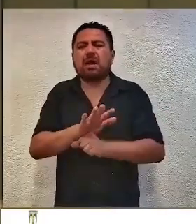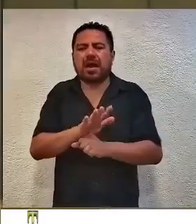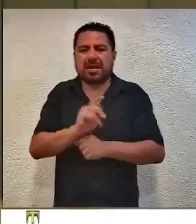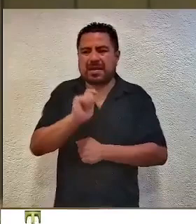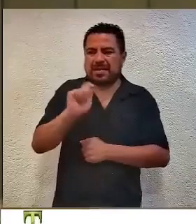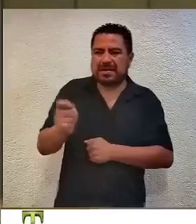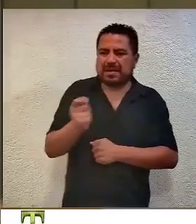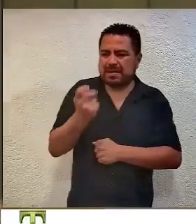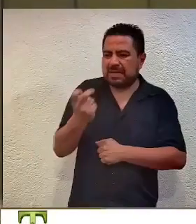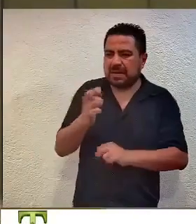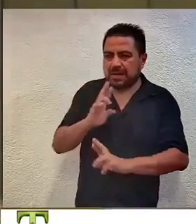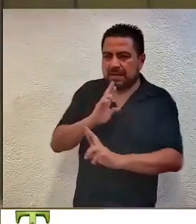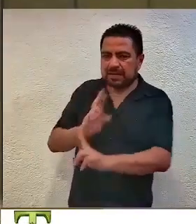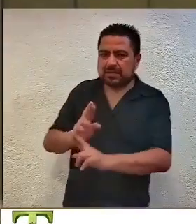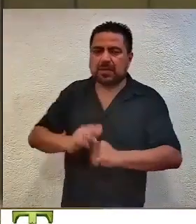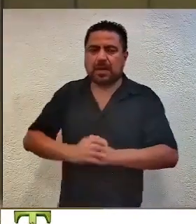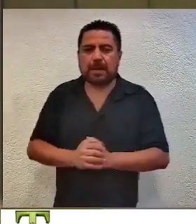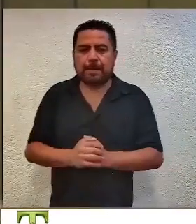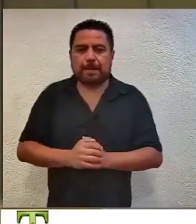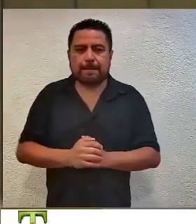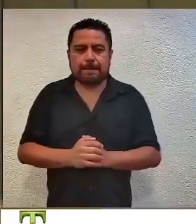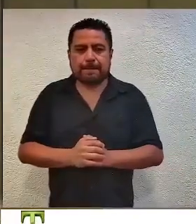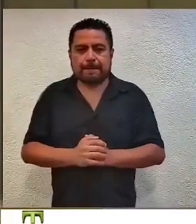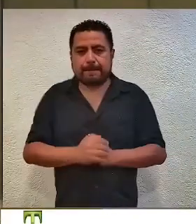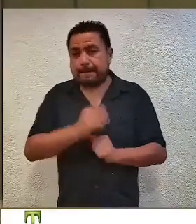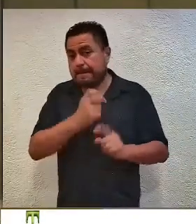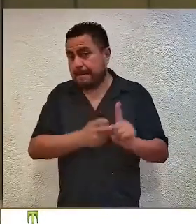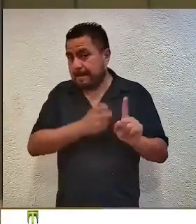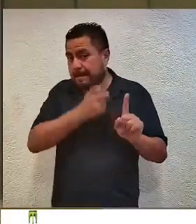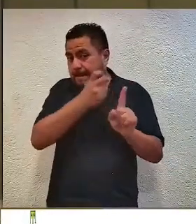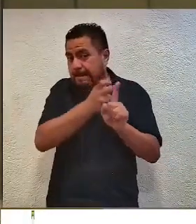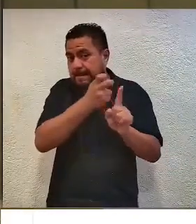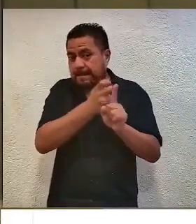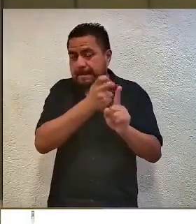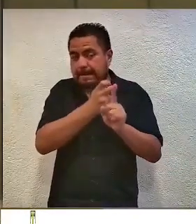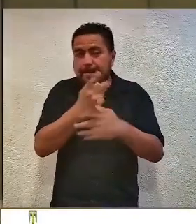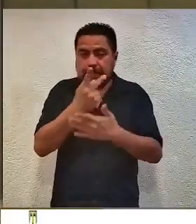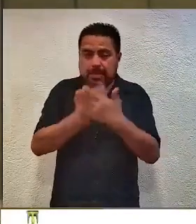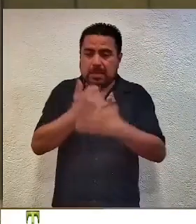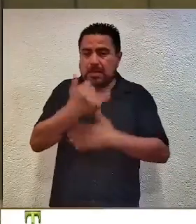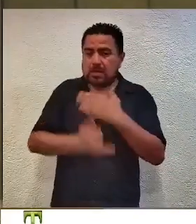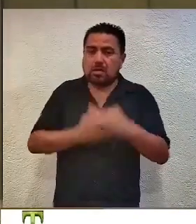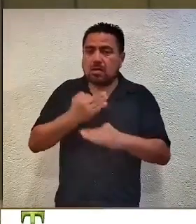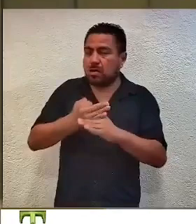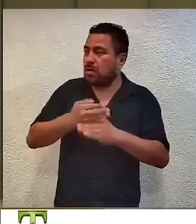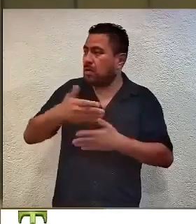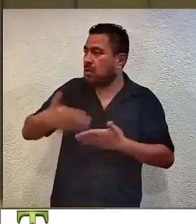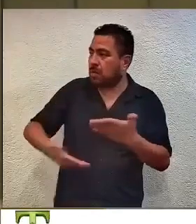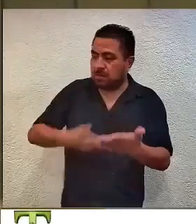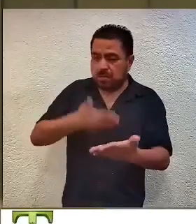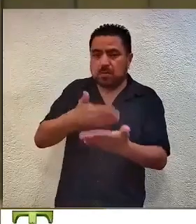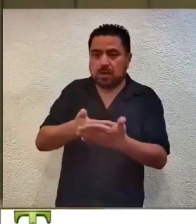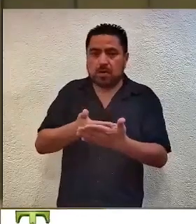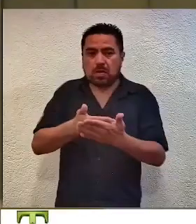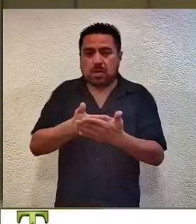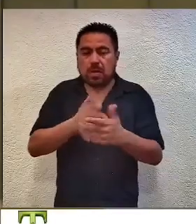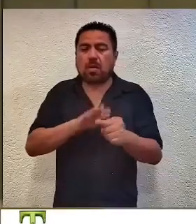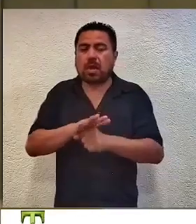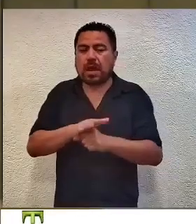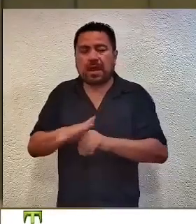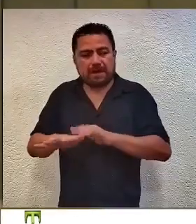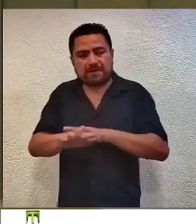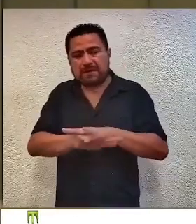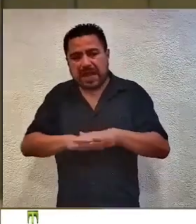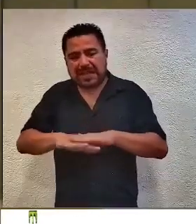dicha resolución. Esto es lo que el proyecto que hoy se nos pone a consideración